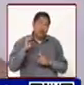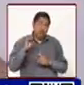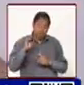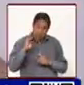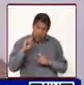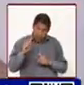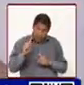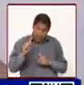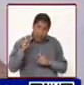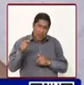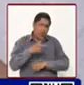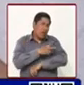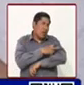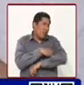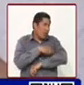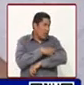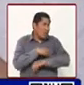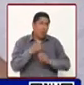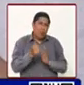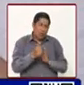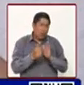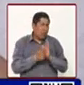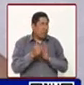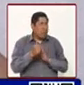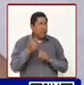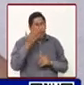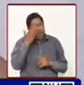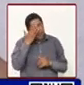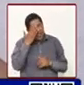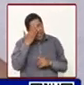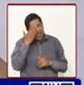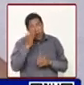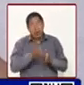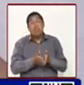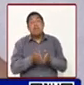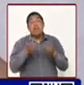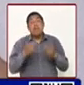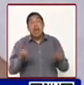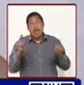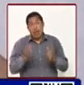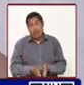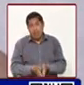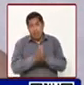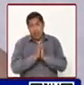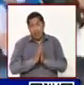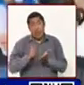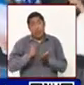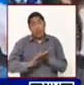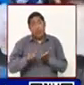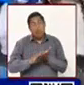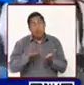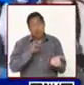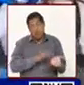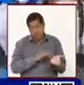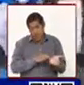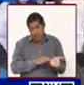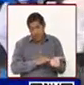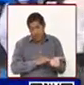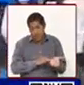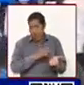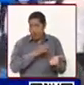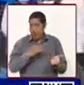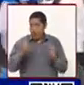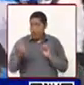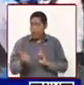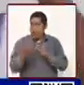esta vocal, ¿no es cierto?, había pedido licencia médica y de hecho